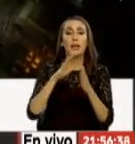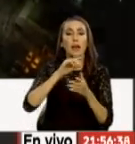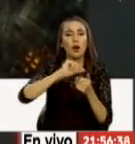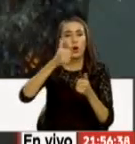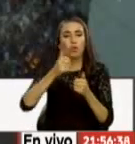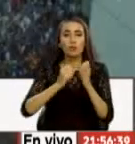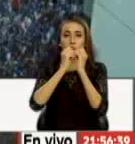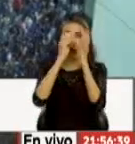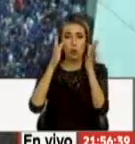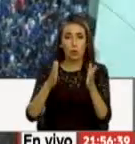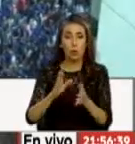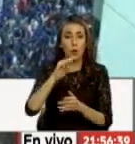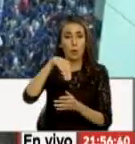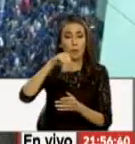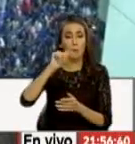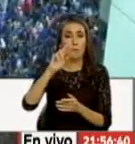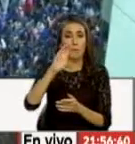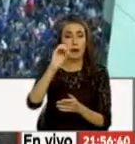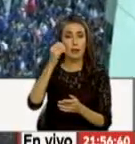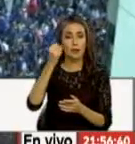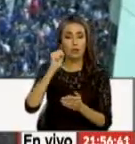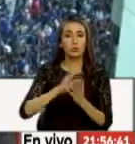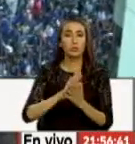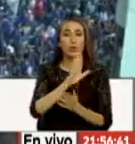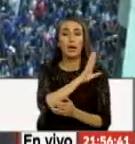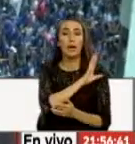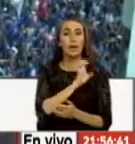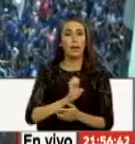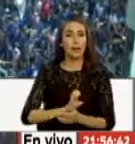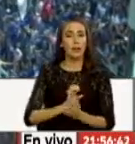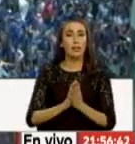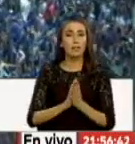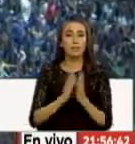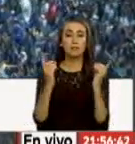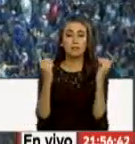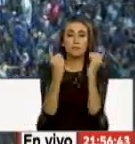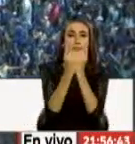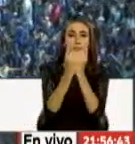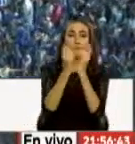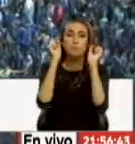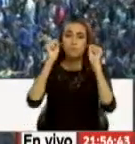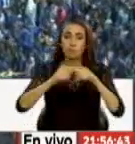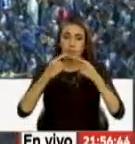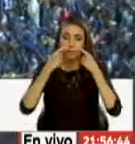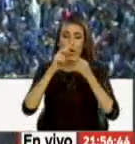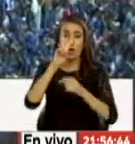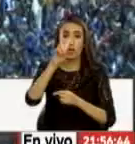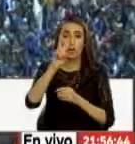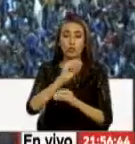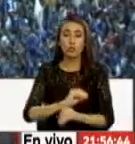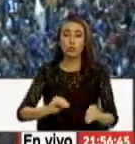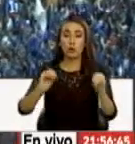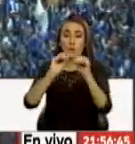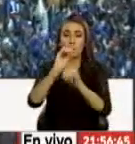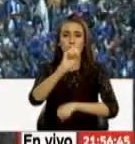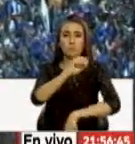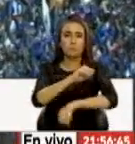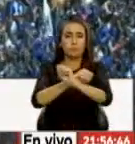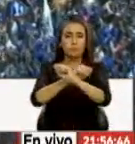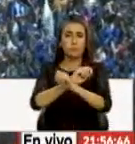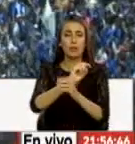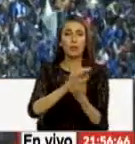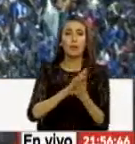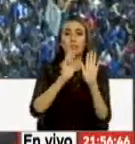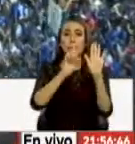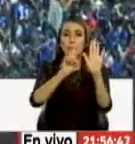se escribía la primera del encuentro. Emelec después en la segunda etapa terminó encontrando la posibilidad de marcar dos goles más. En el 66, en un tiro